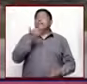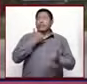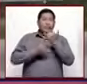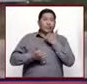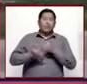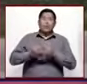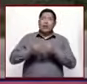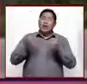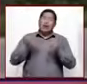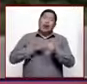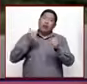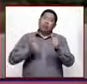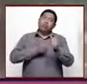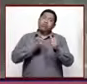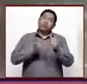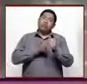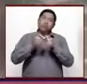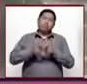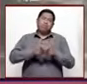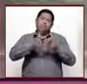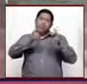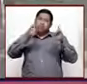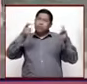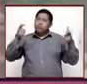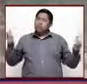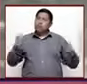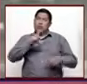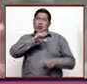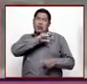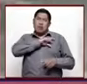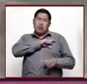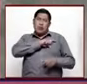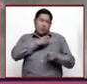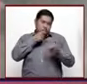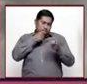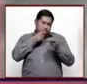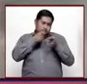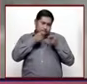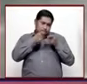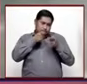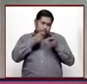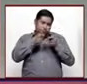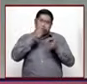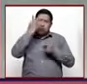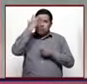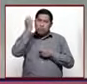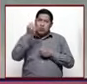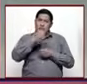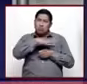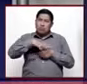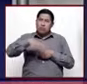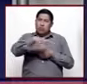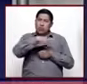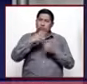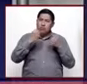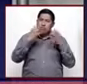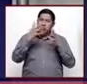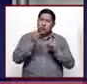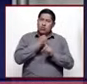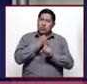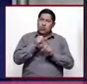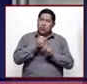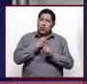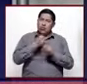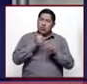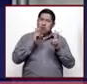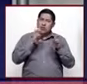mega operativo que se ha realizado en el trópico de Cochabamba. Bajo el contexto de la creciente violencia y también en temas relacionados contra